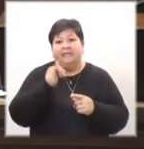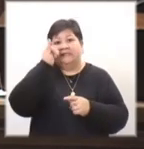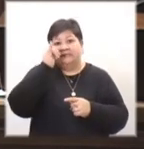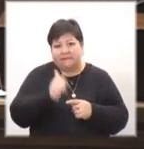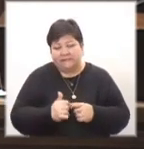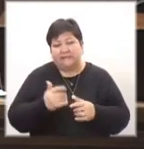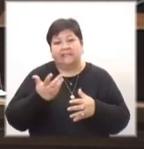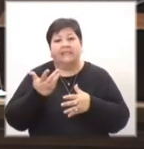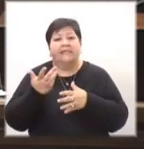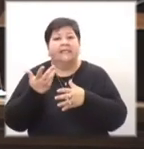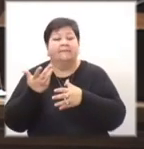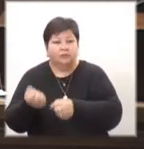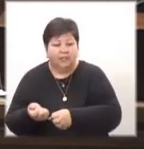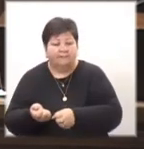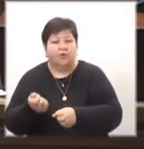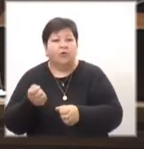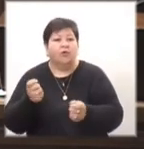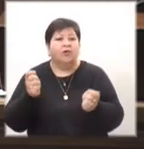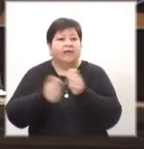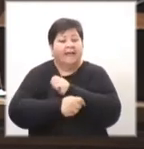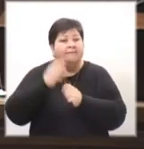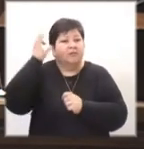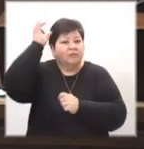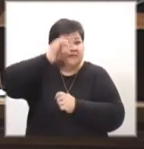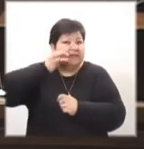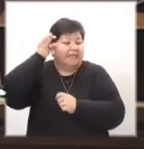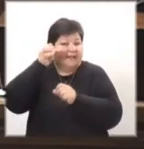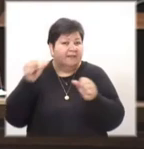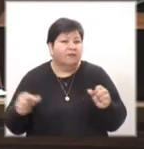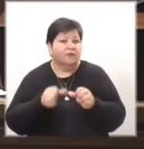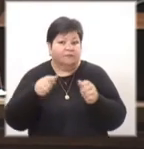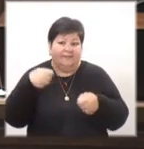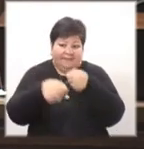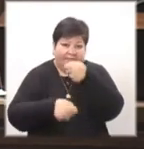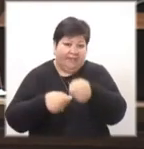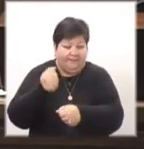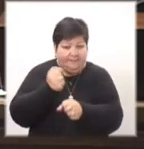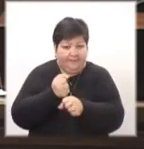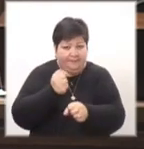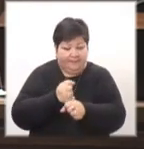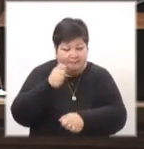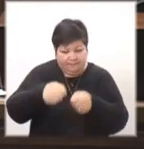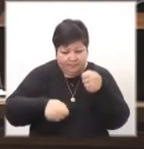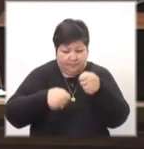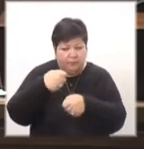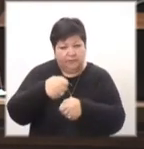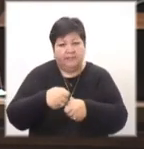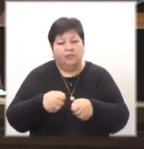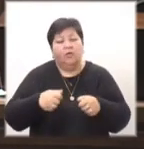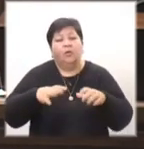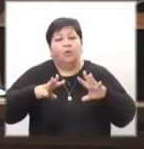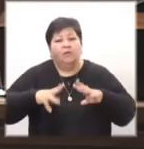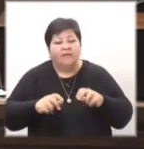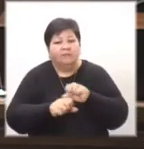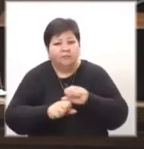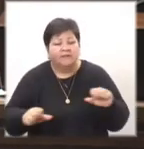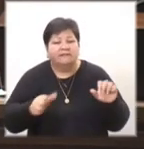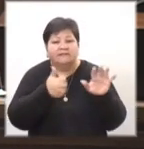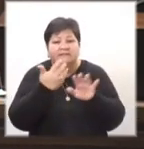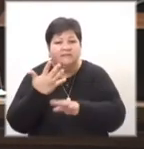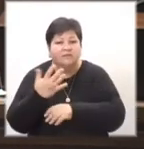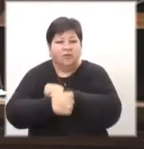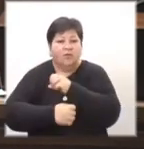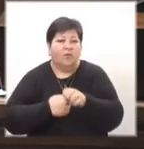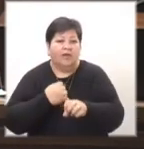que se introdujo en el Senado para que los trabajadores que aportan al BPS puedan jubilarse a los 65 años de edad con 25 años